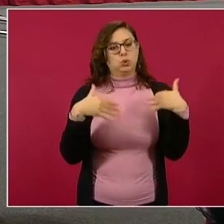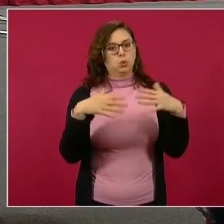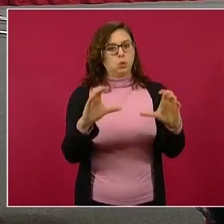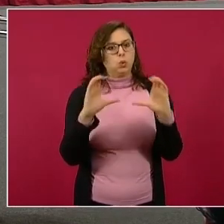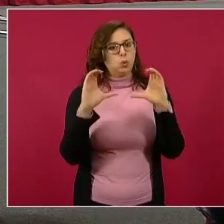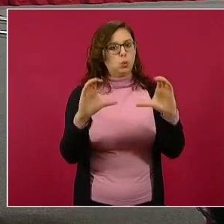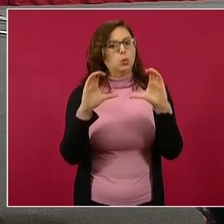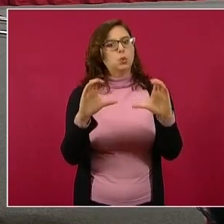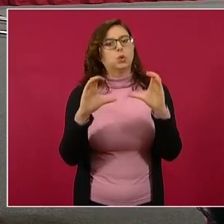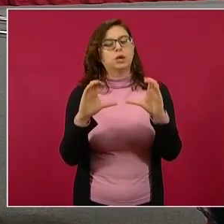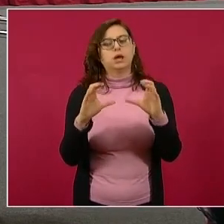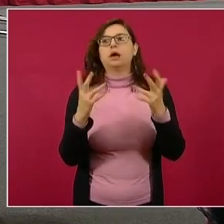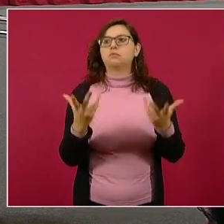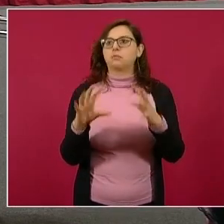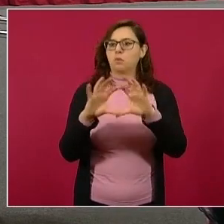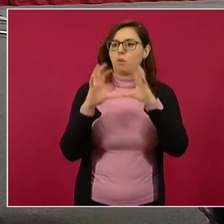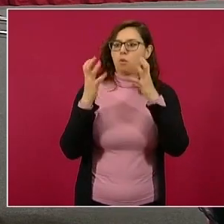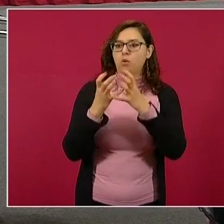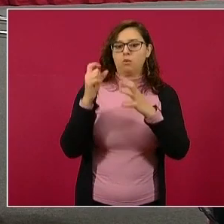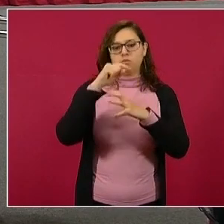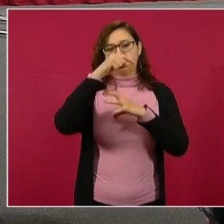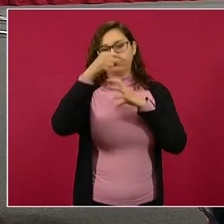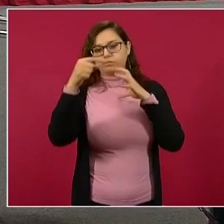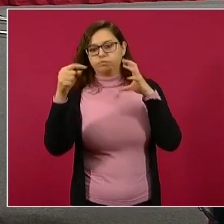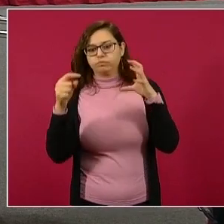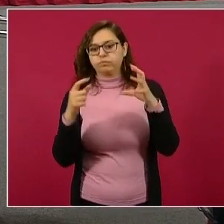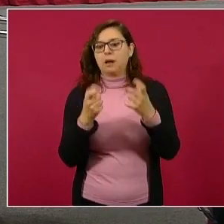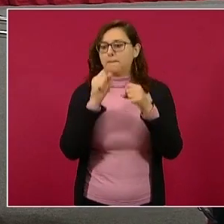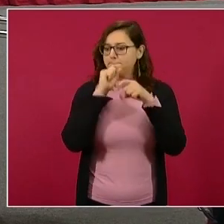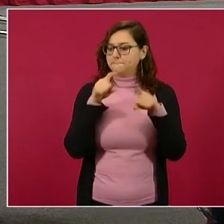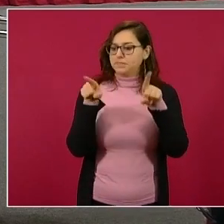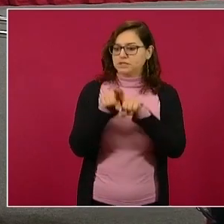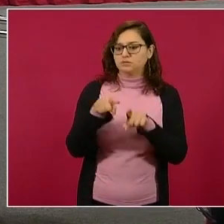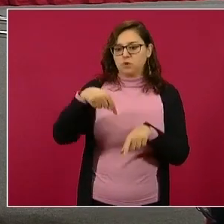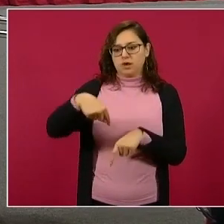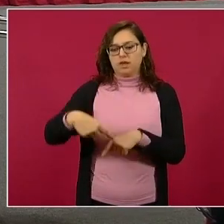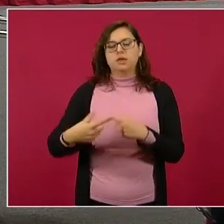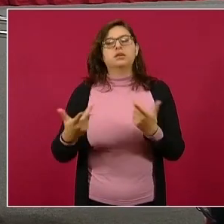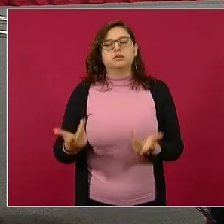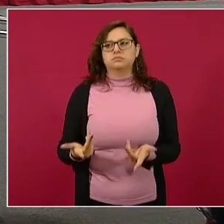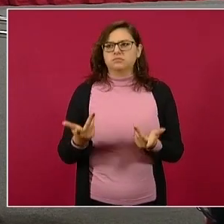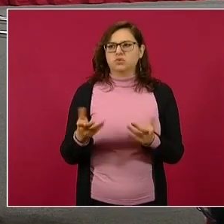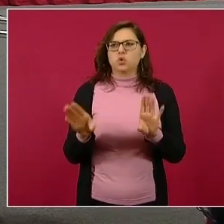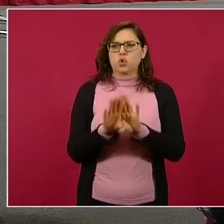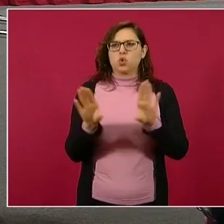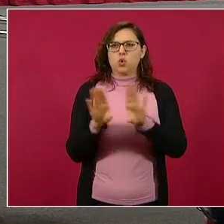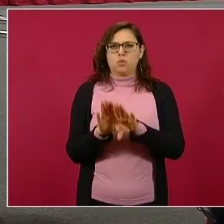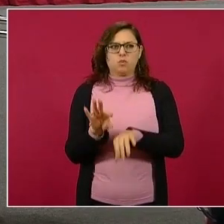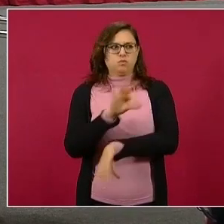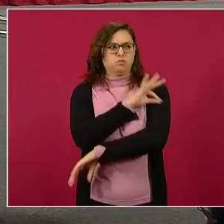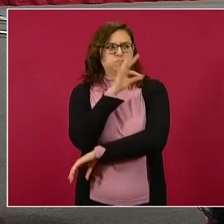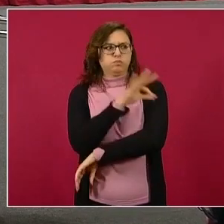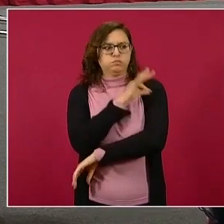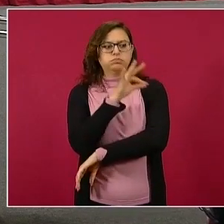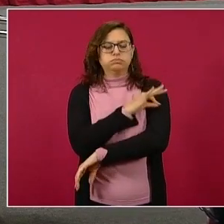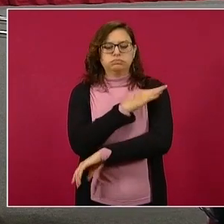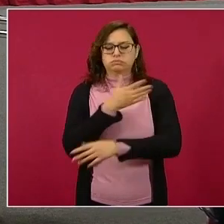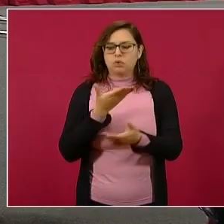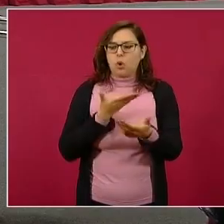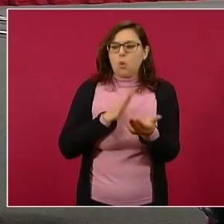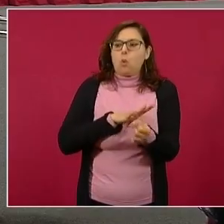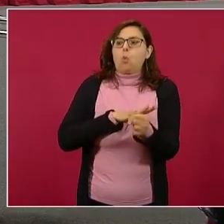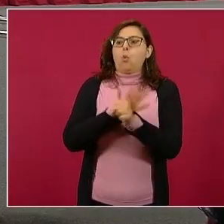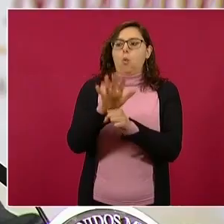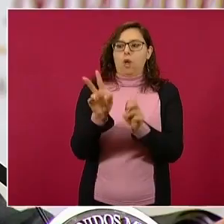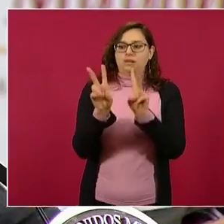de identificar con claridad cuáles son los criterios de las políticas públicas de vacunación. Y es el tema